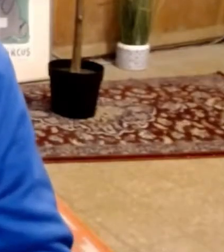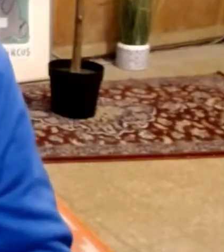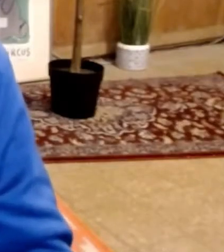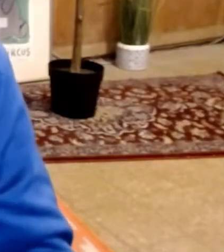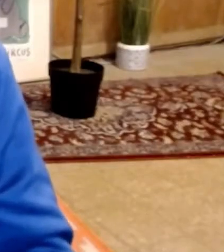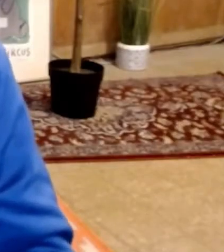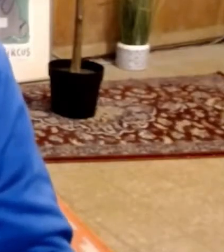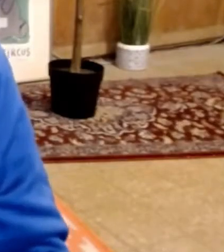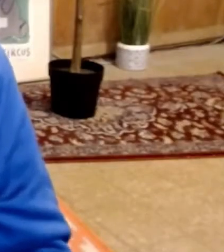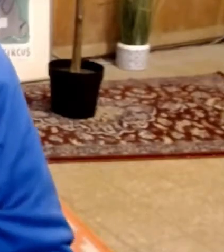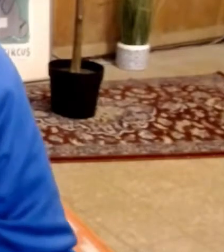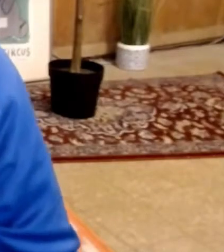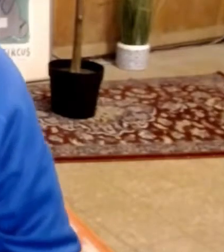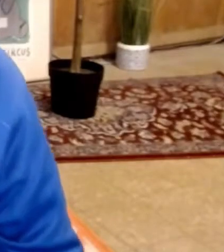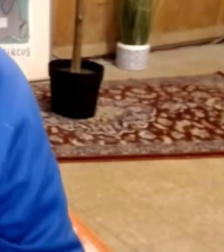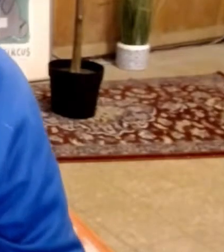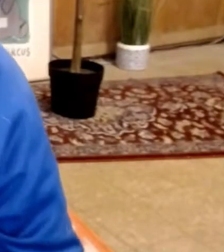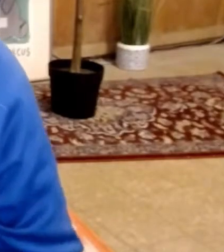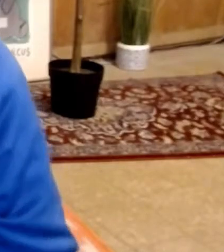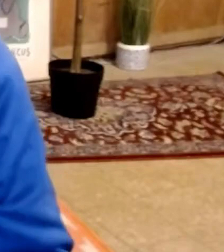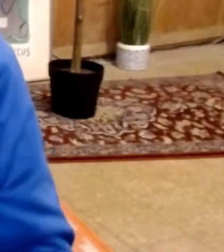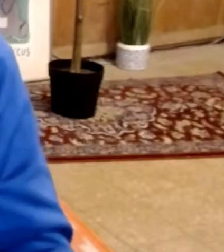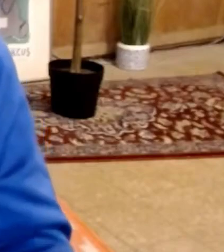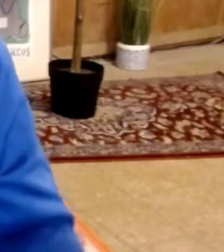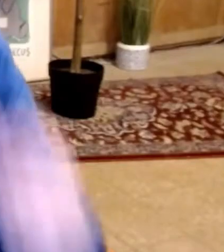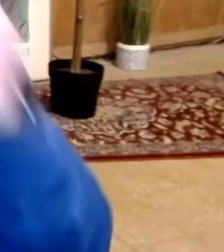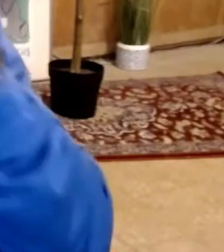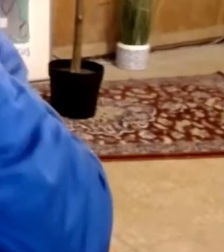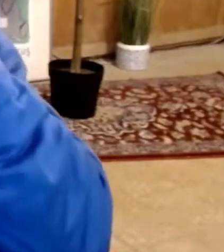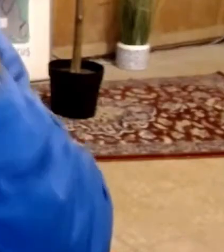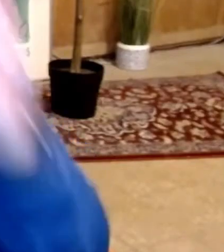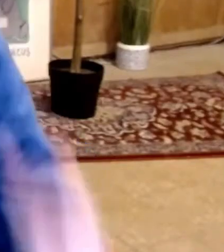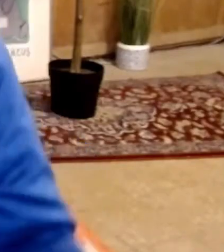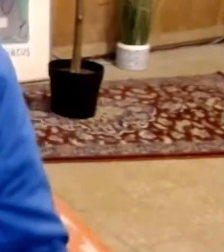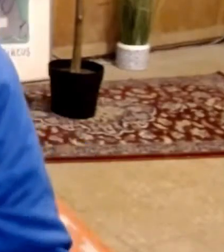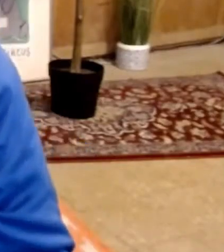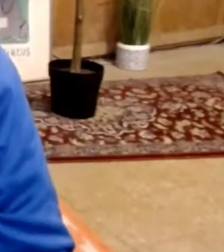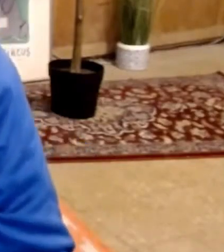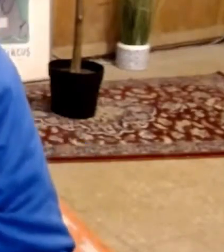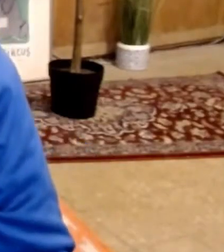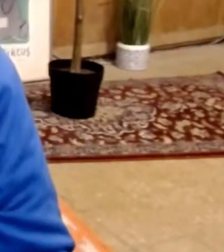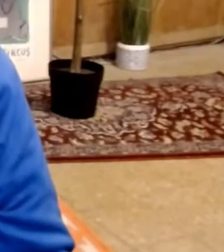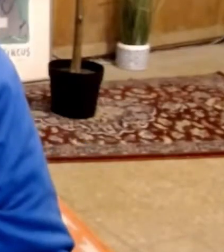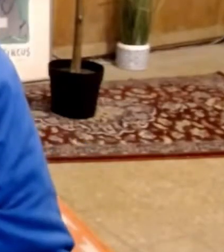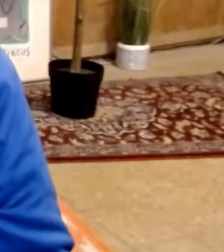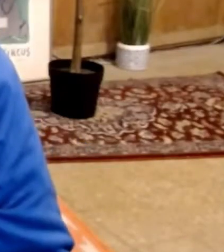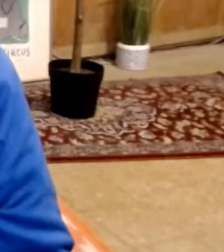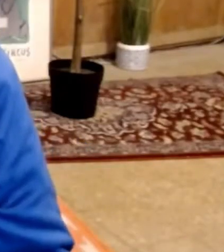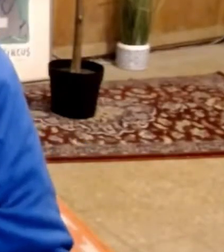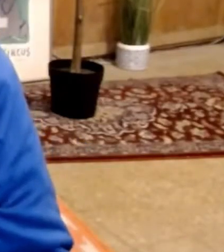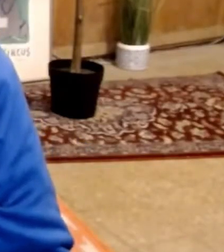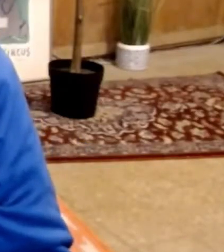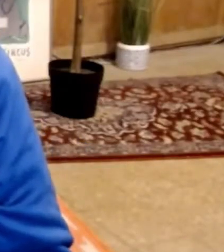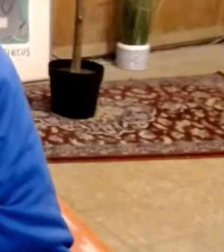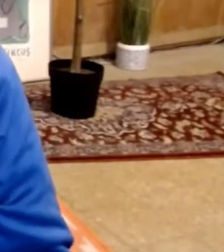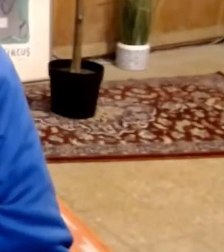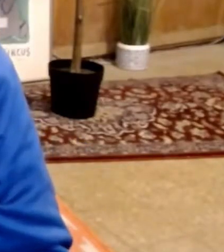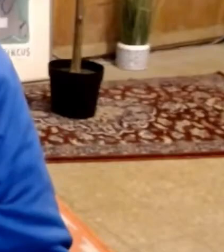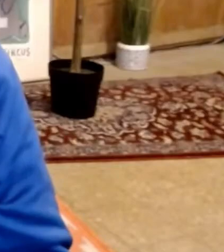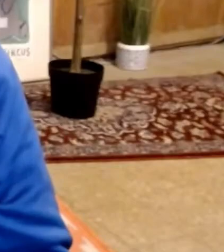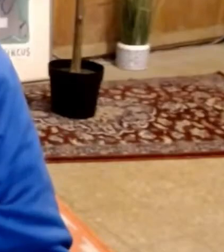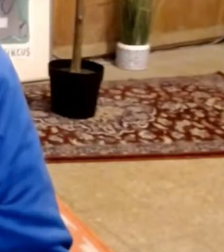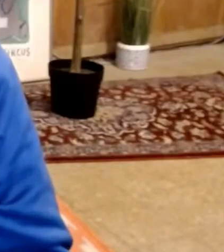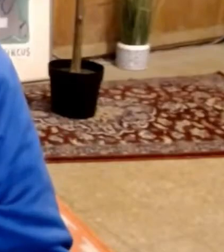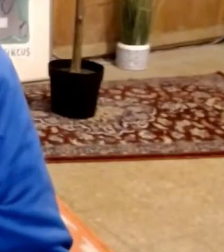desafortunadamente, aunque sí hubo una consulta, no se llegó a los votos suficientes para